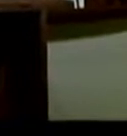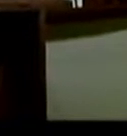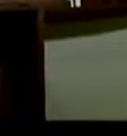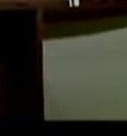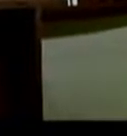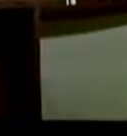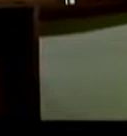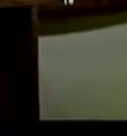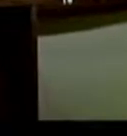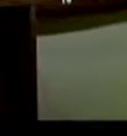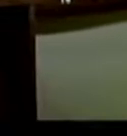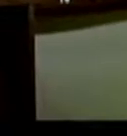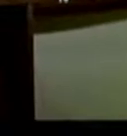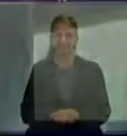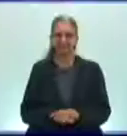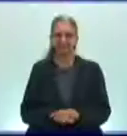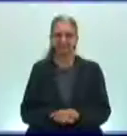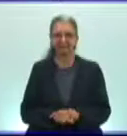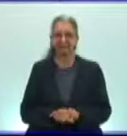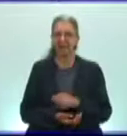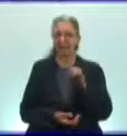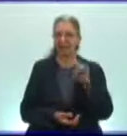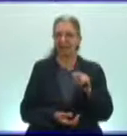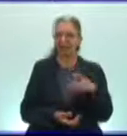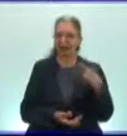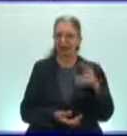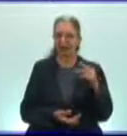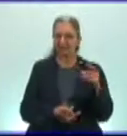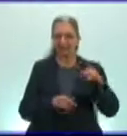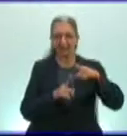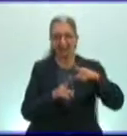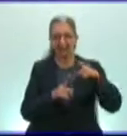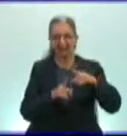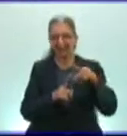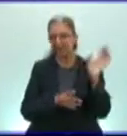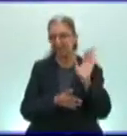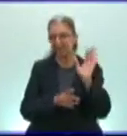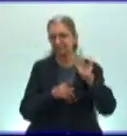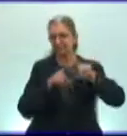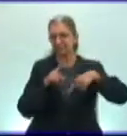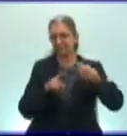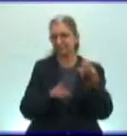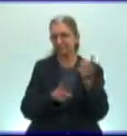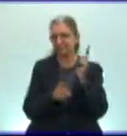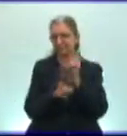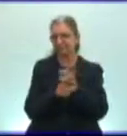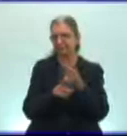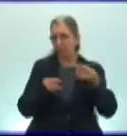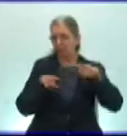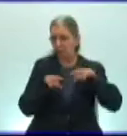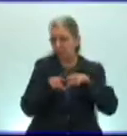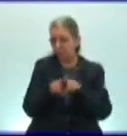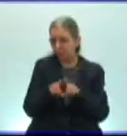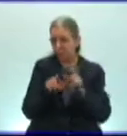Con esta actividad independiente ya me despido de ustedes hasta un próximo encuentro para juntos